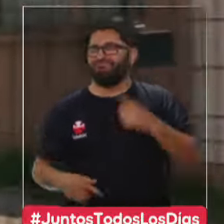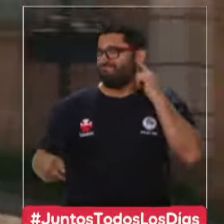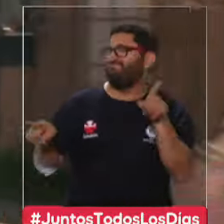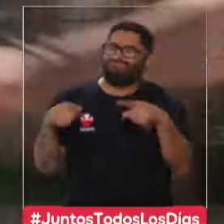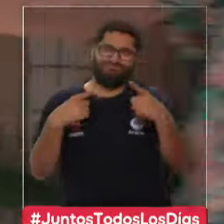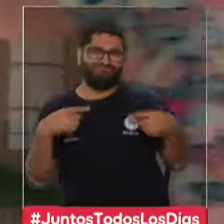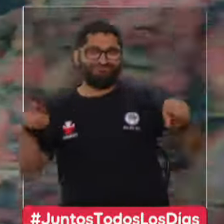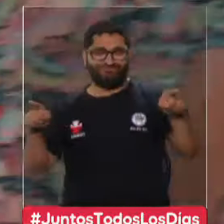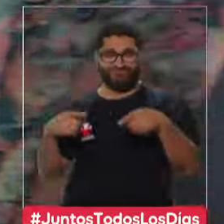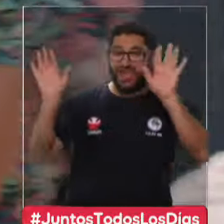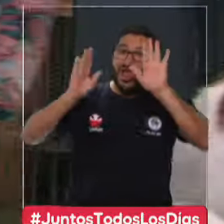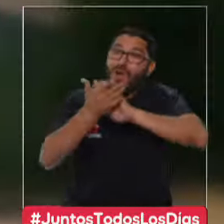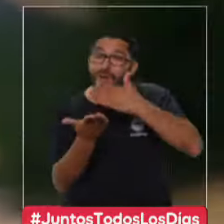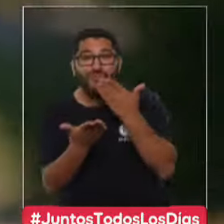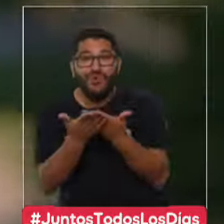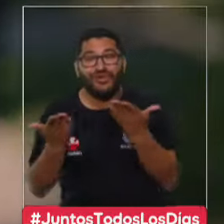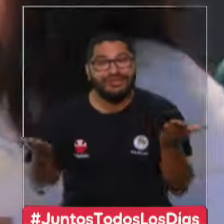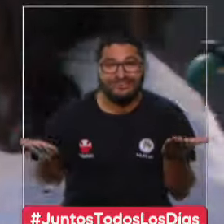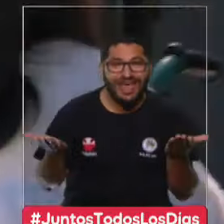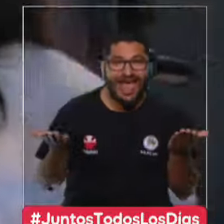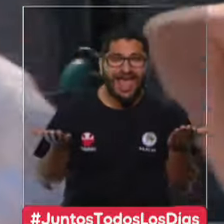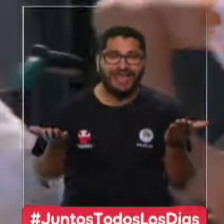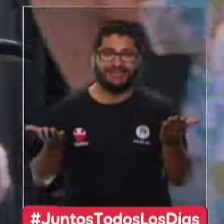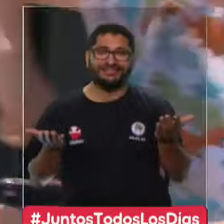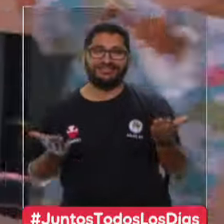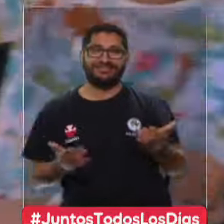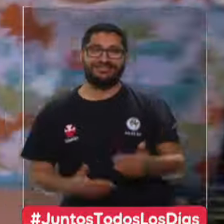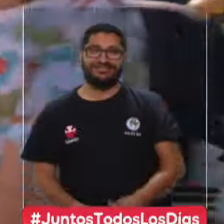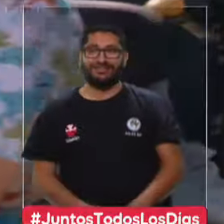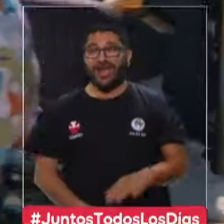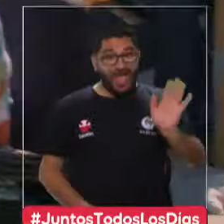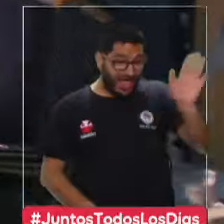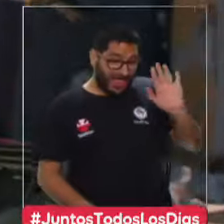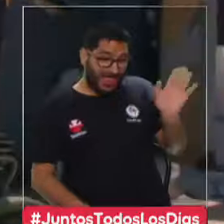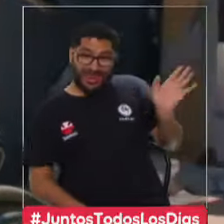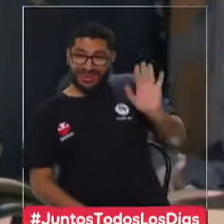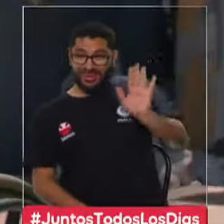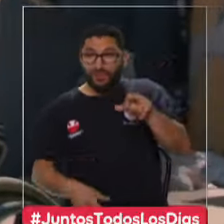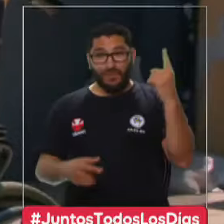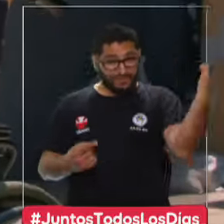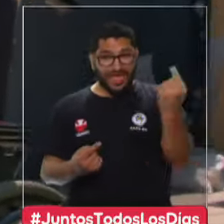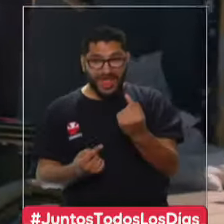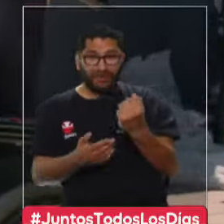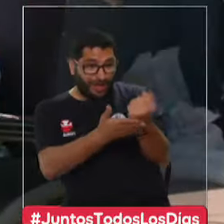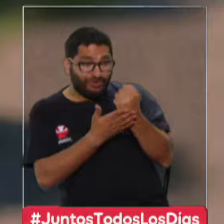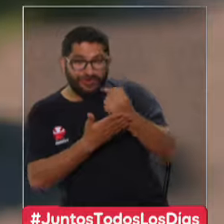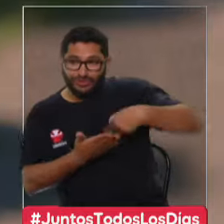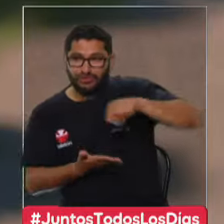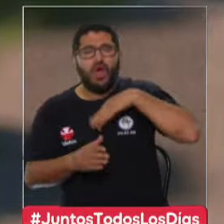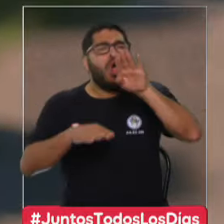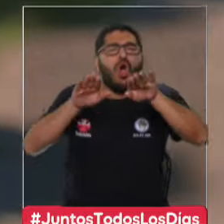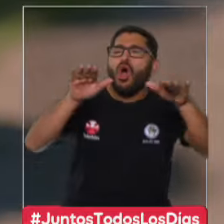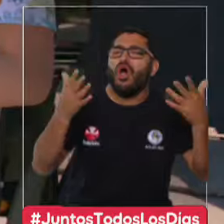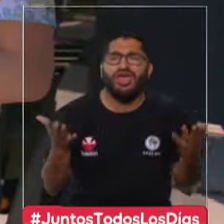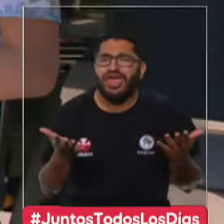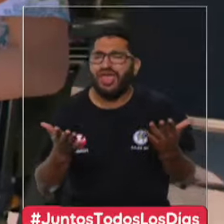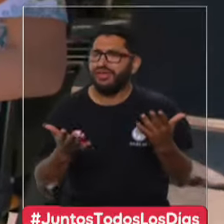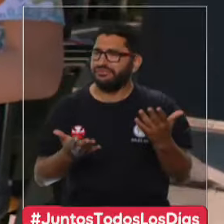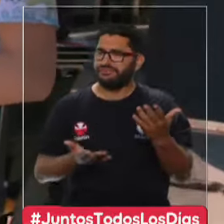Hola, chiquillos, ¿cómo están? Hola, Chris, qué bueno que no viniste a ayudarme. Oye, Chris, ¿y tu amigo? No creo que